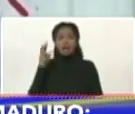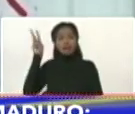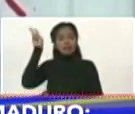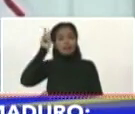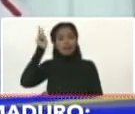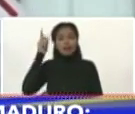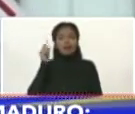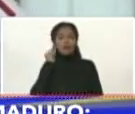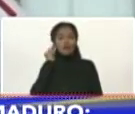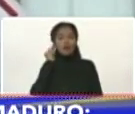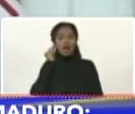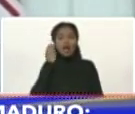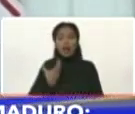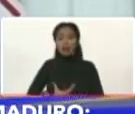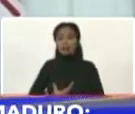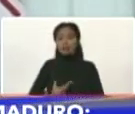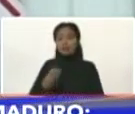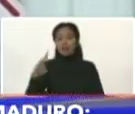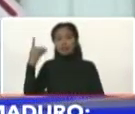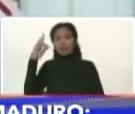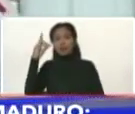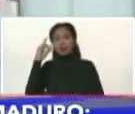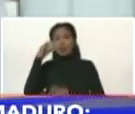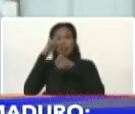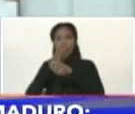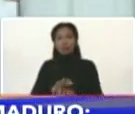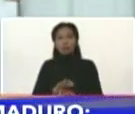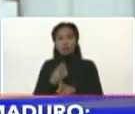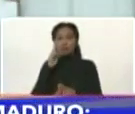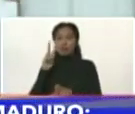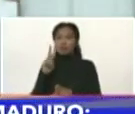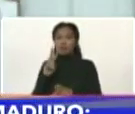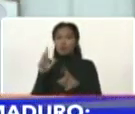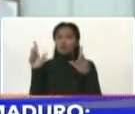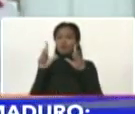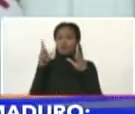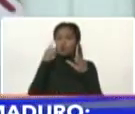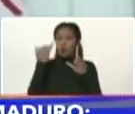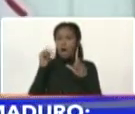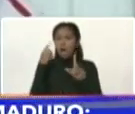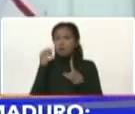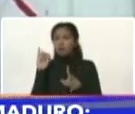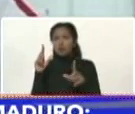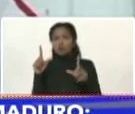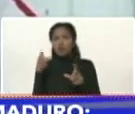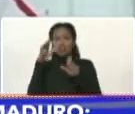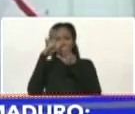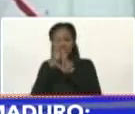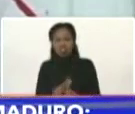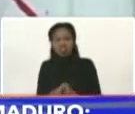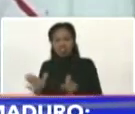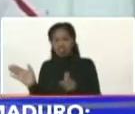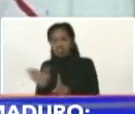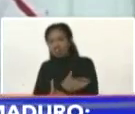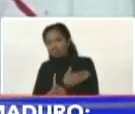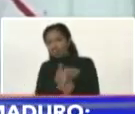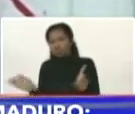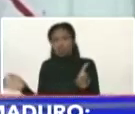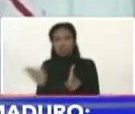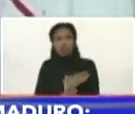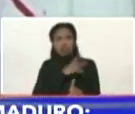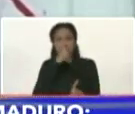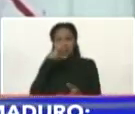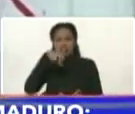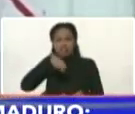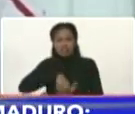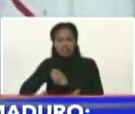de un municipio del interior de Bolivia, la humillaron, no sé si tenemos esas imágenes, la humillaron, la hicieron